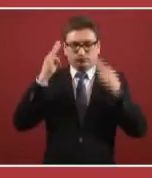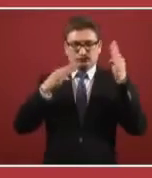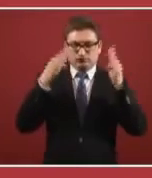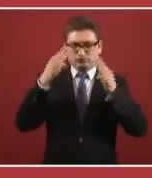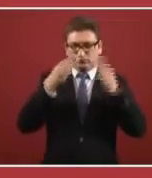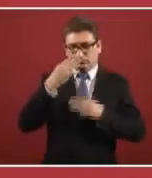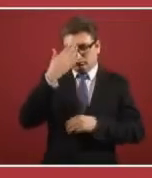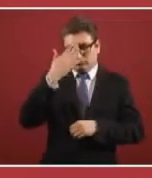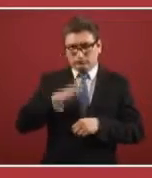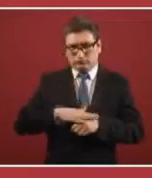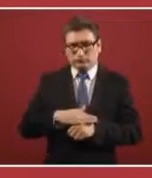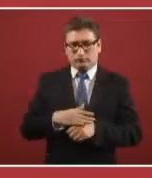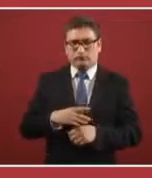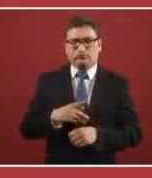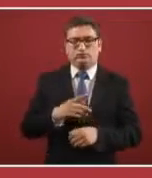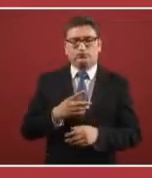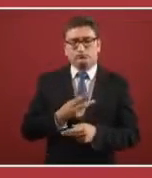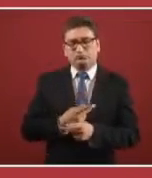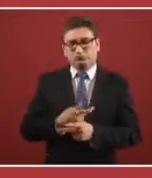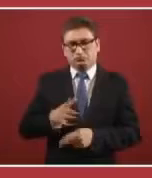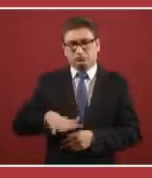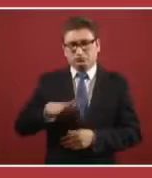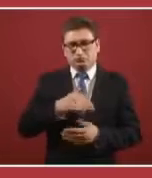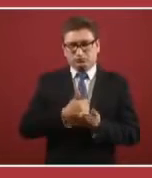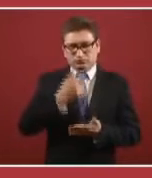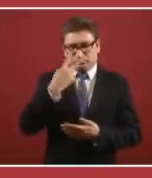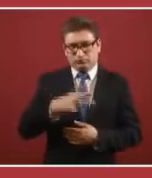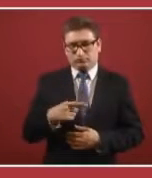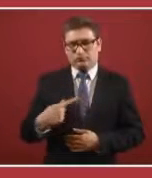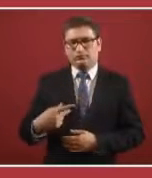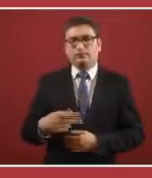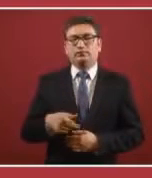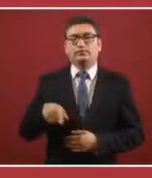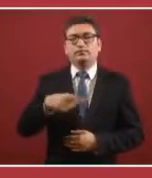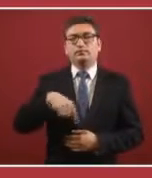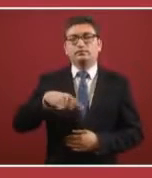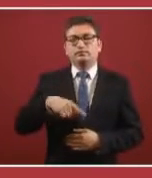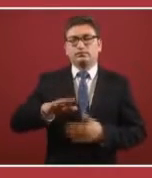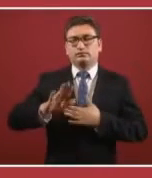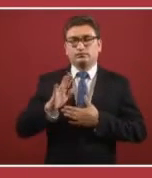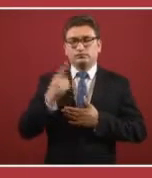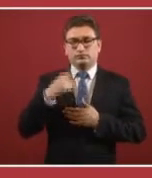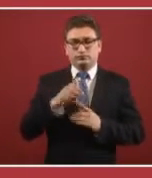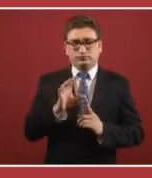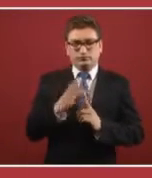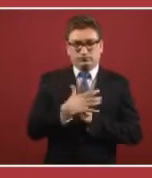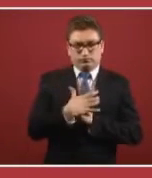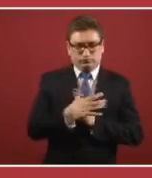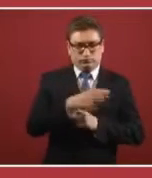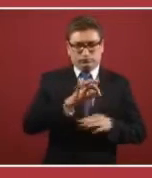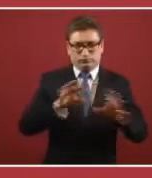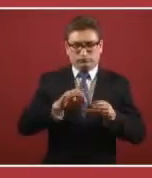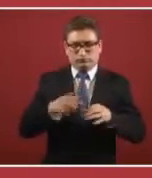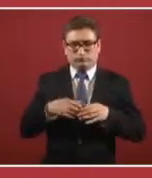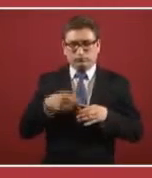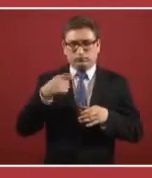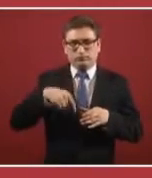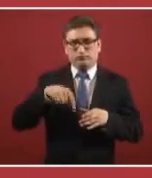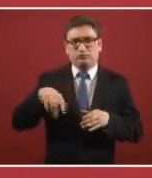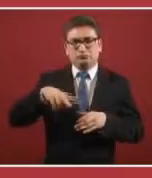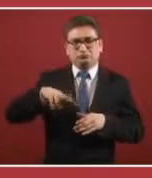México, donde se September, estableció el compromiso where he para hacer la established the creación de una commitment comisión presidencial por la verdad y la